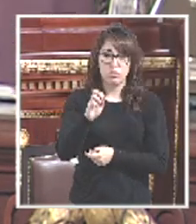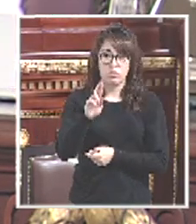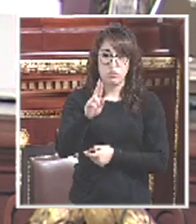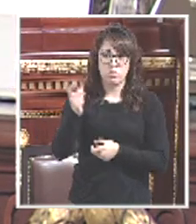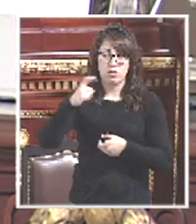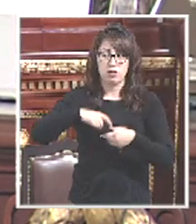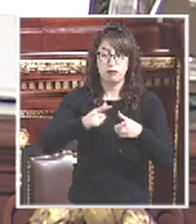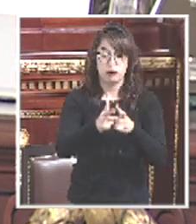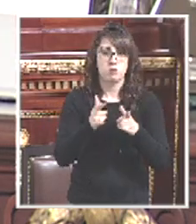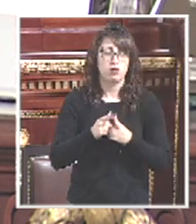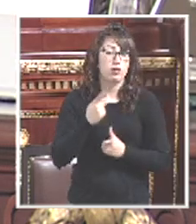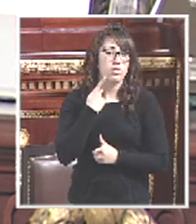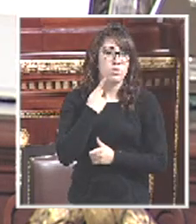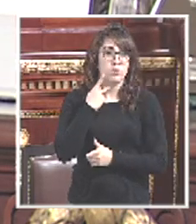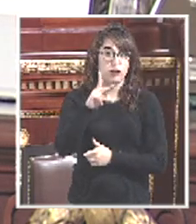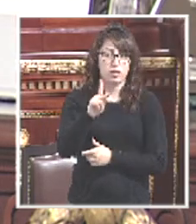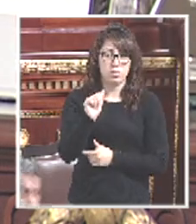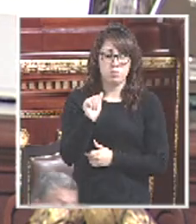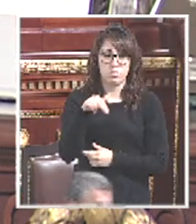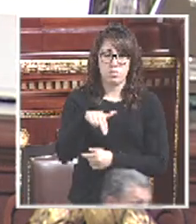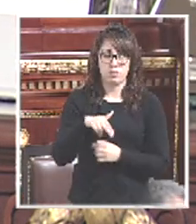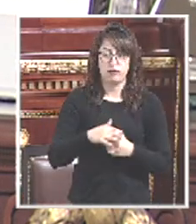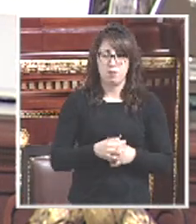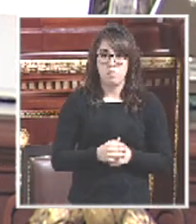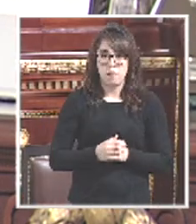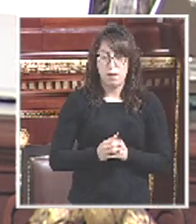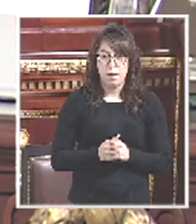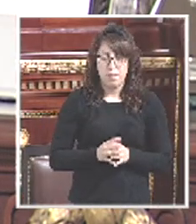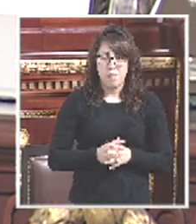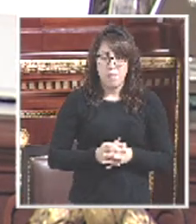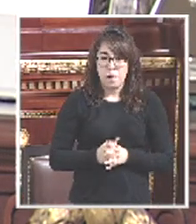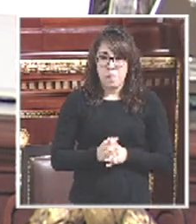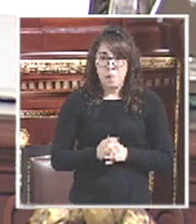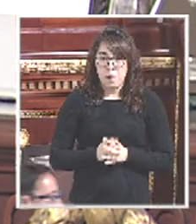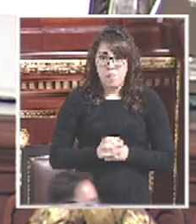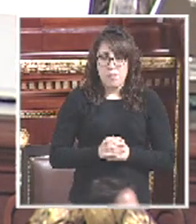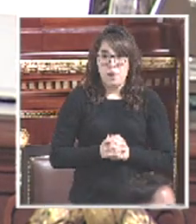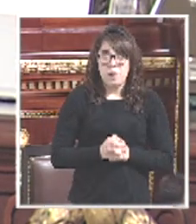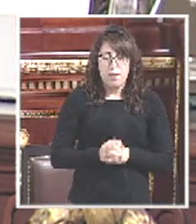Parlamentario del Partido Acción Nacional, hasta por 5 minutos. Adelante, diputado.